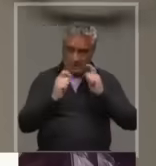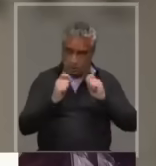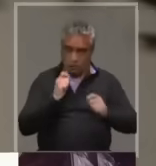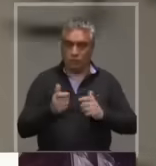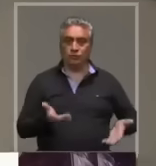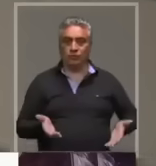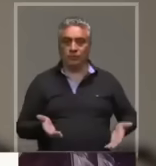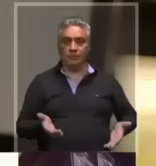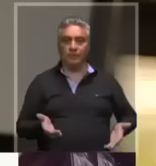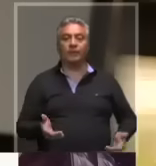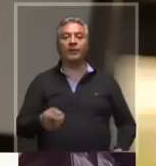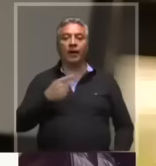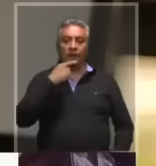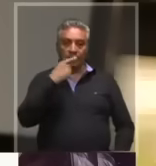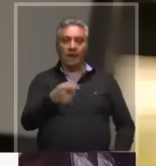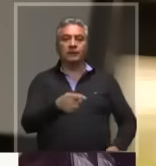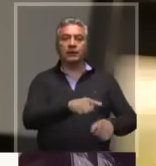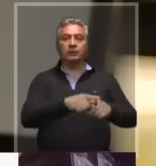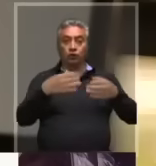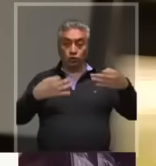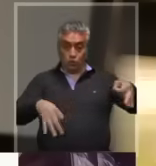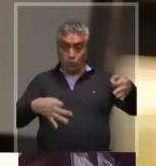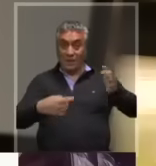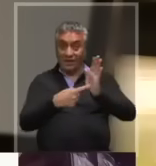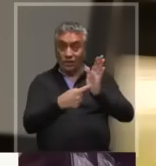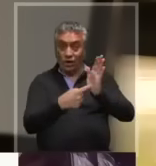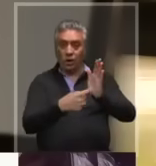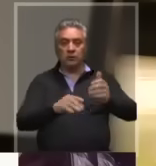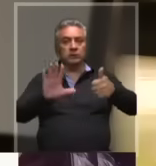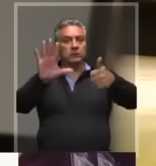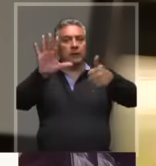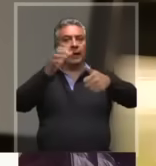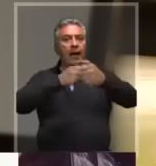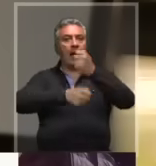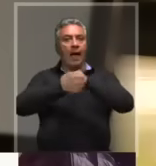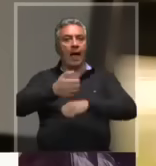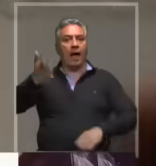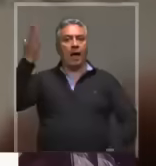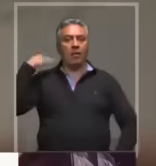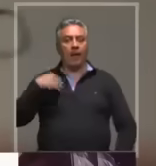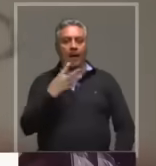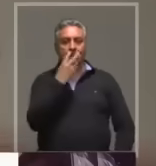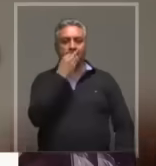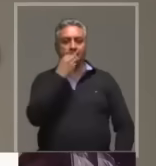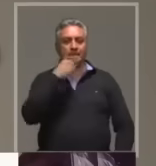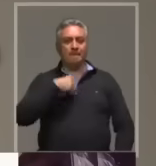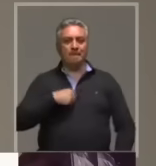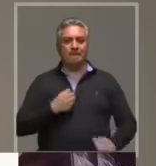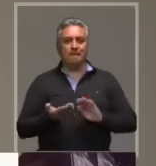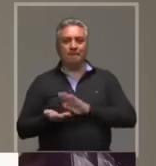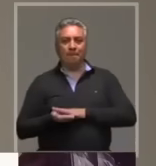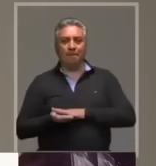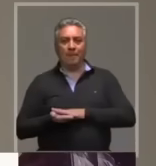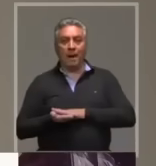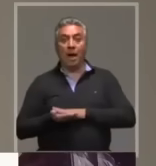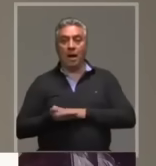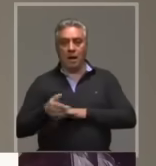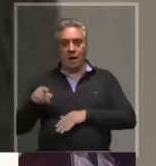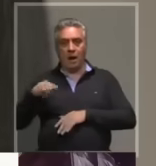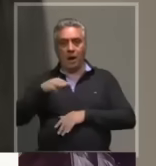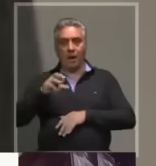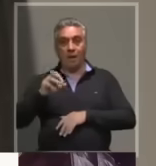El documento es de hace 6 años, reservado hasta hoy, y deja en un complejo escenario el Ministerio de Obras